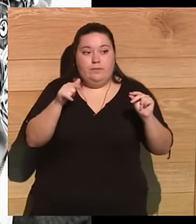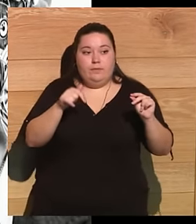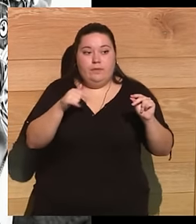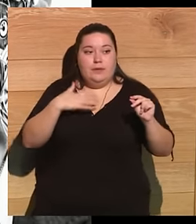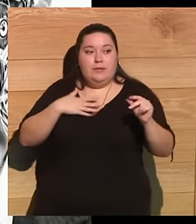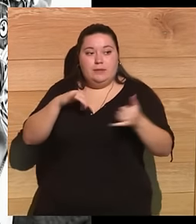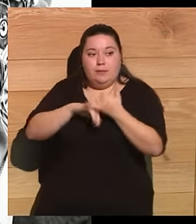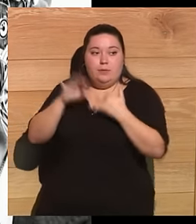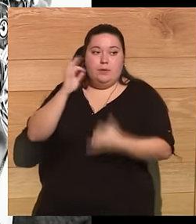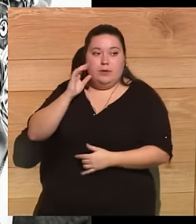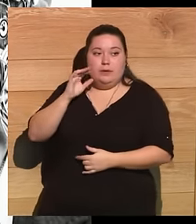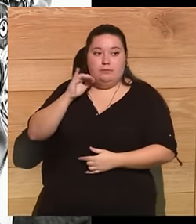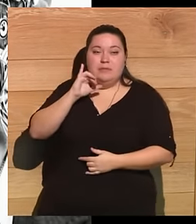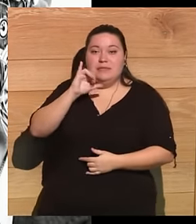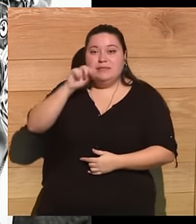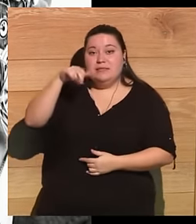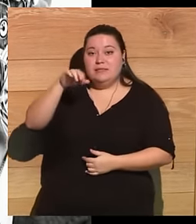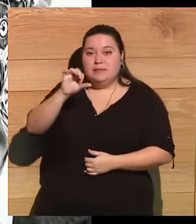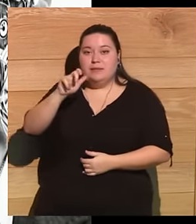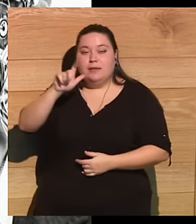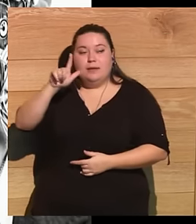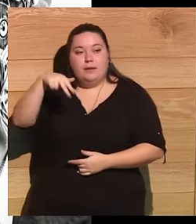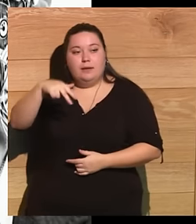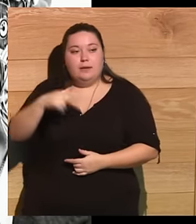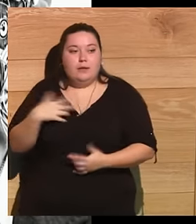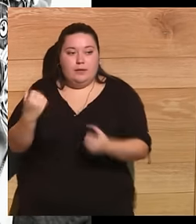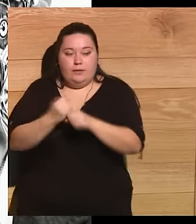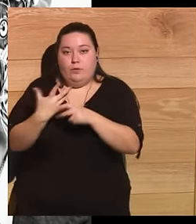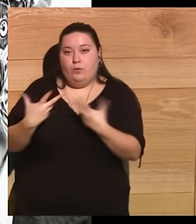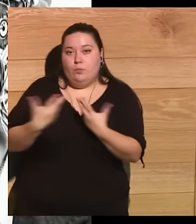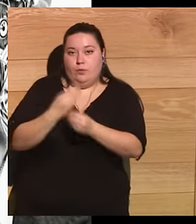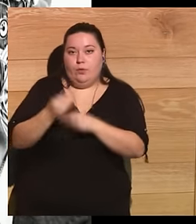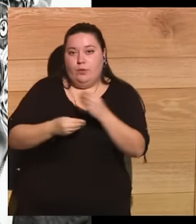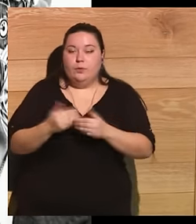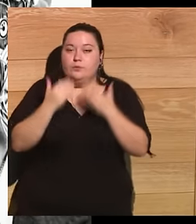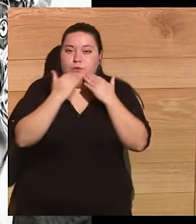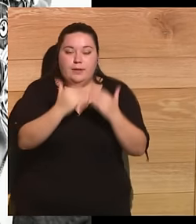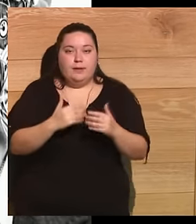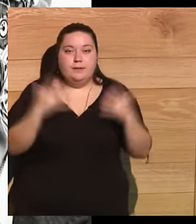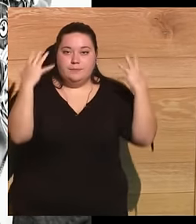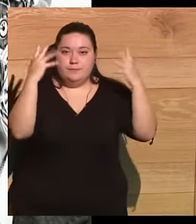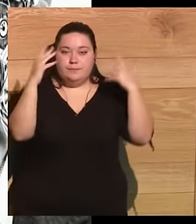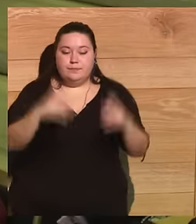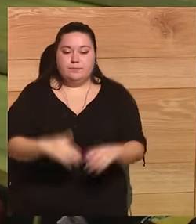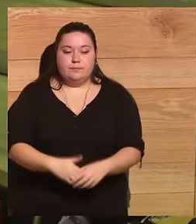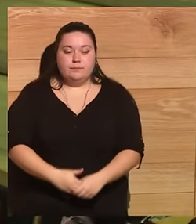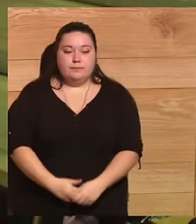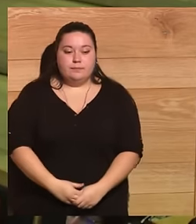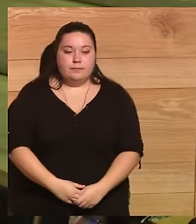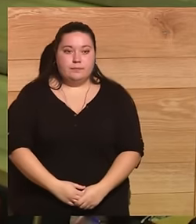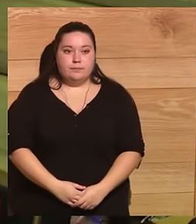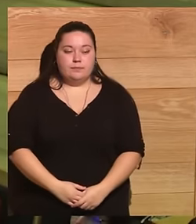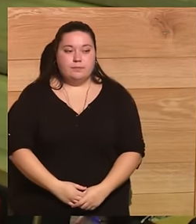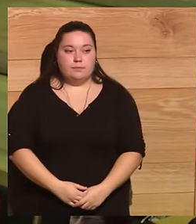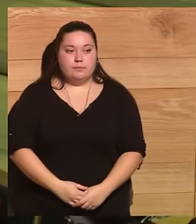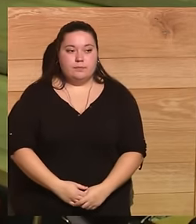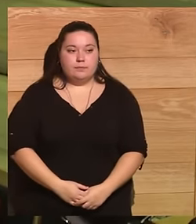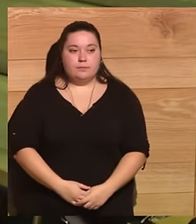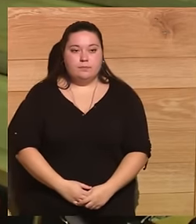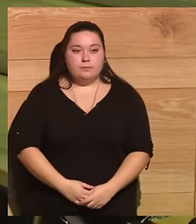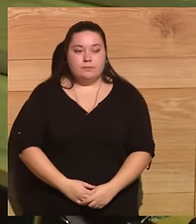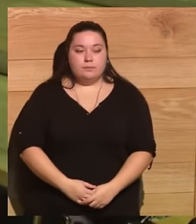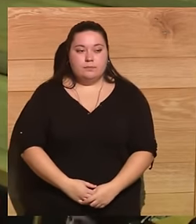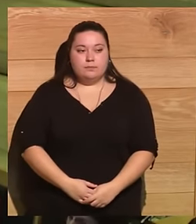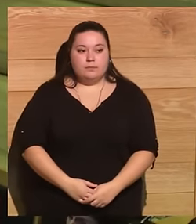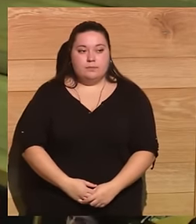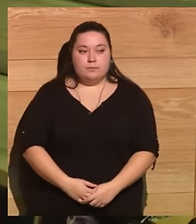Esta es mi esposa Gislen, que hizo todo el trabajo también conmigo. Muchas gracias. Gracias.